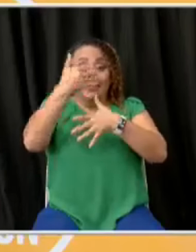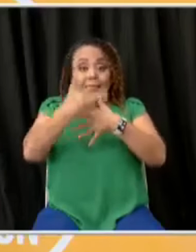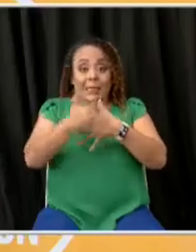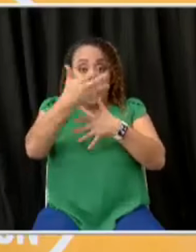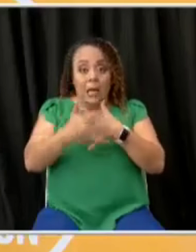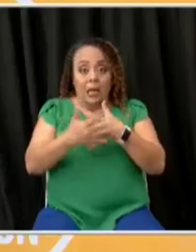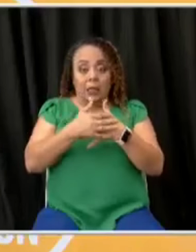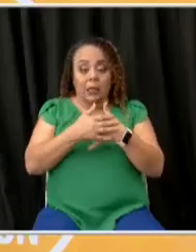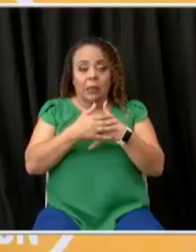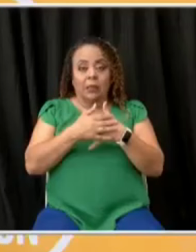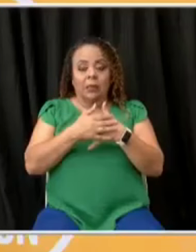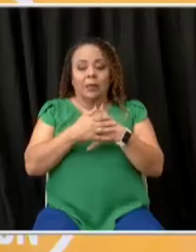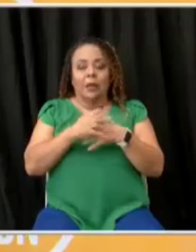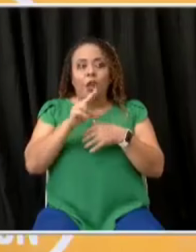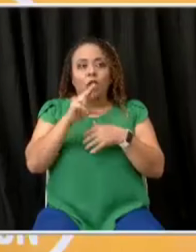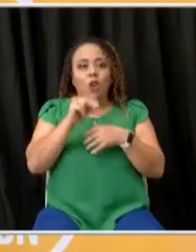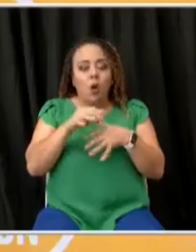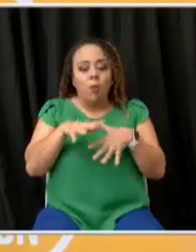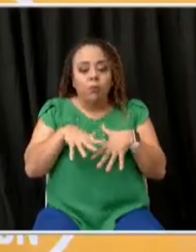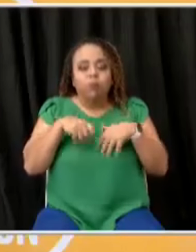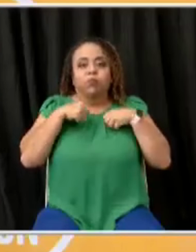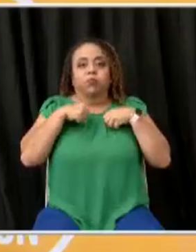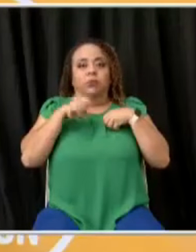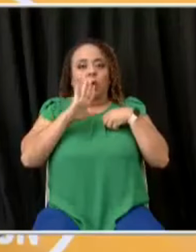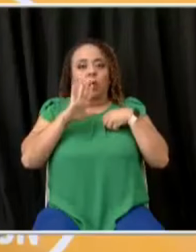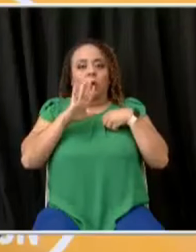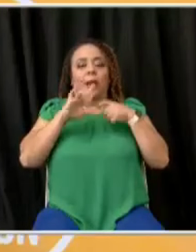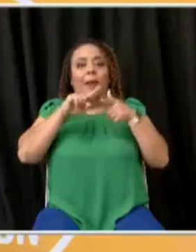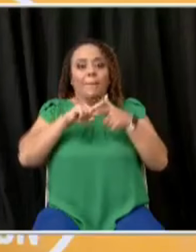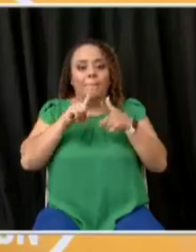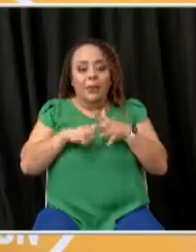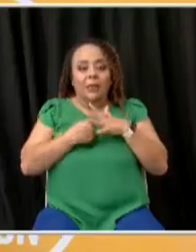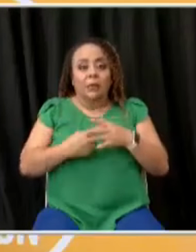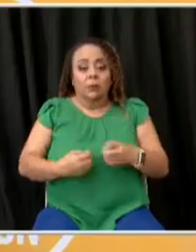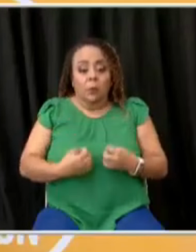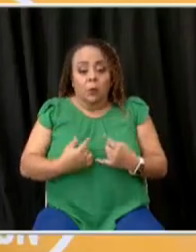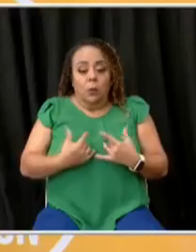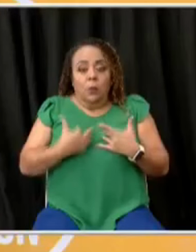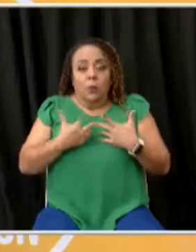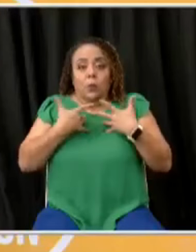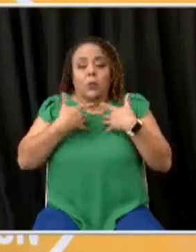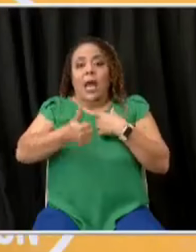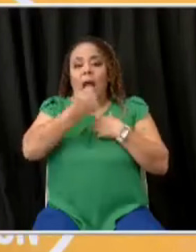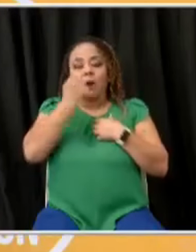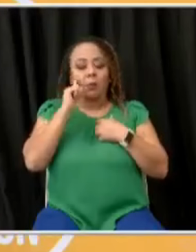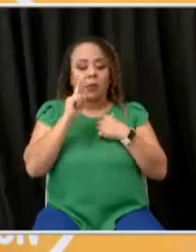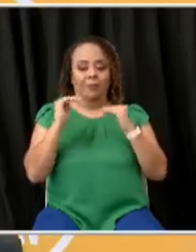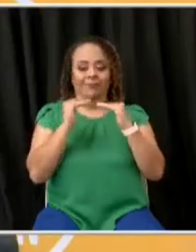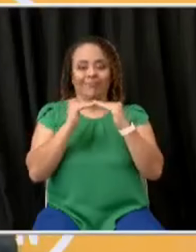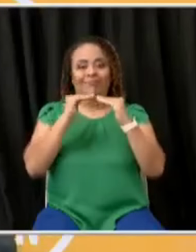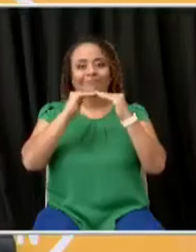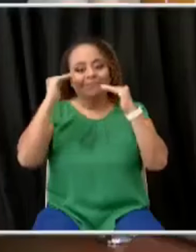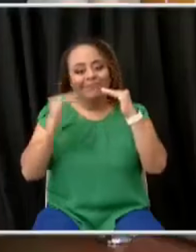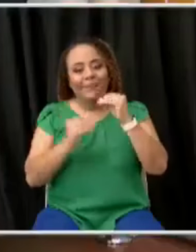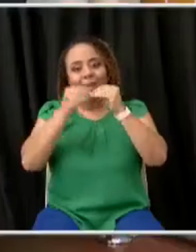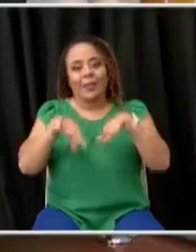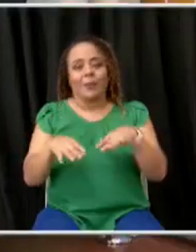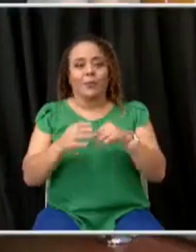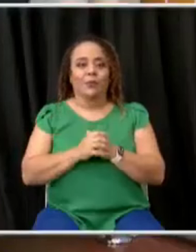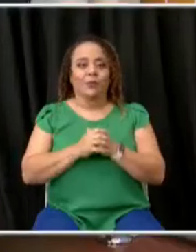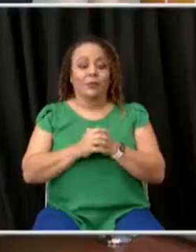empieza a enviar, no es que absorbe más, sino que empieza a enviar agua para igualar, entonces perdemos más agua. Okay.